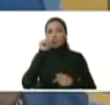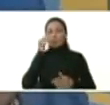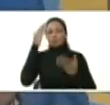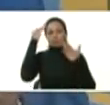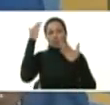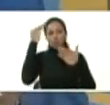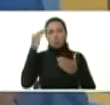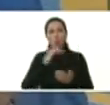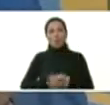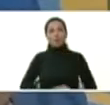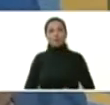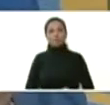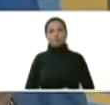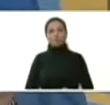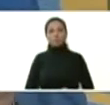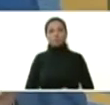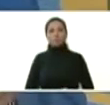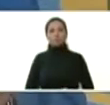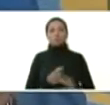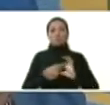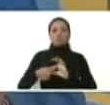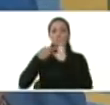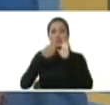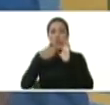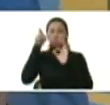Saludo. Unión Cívico-Militar.